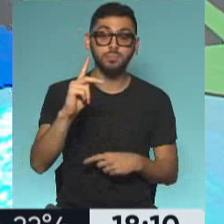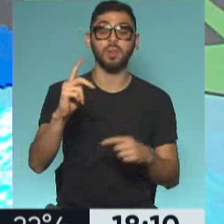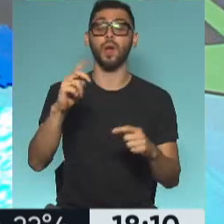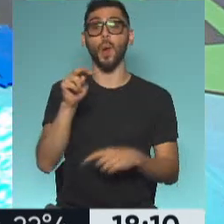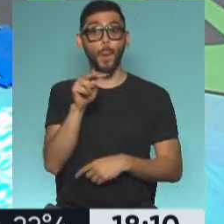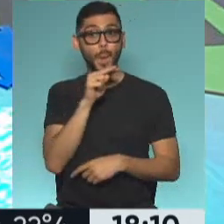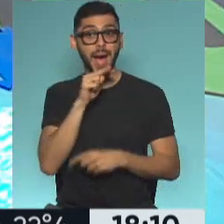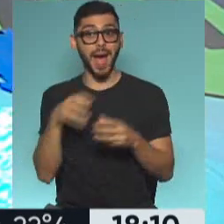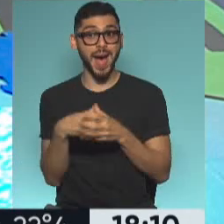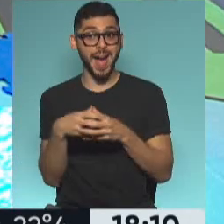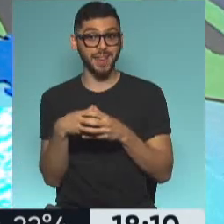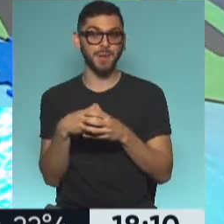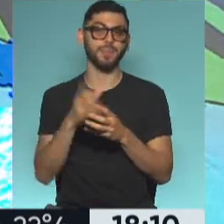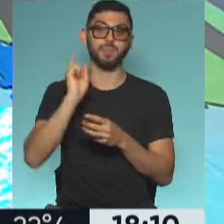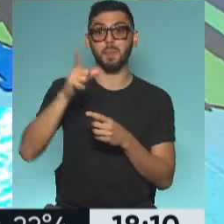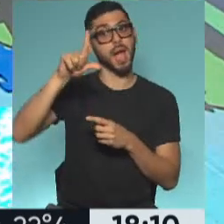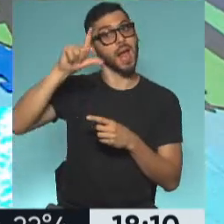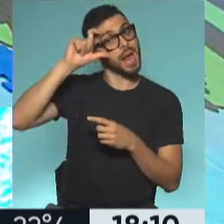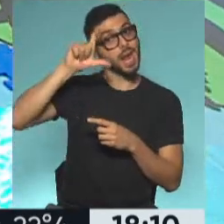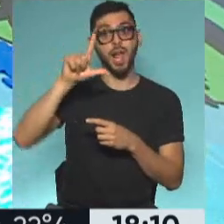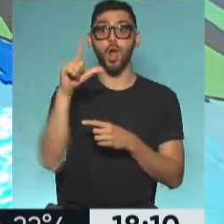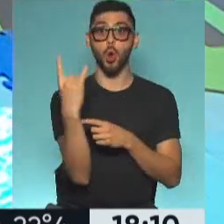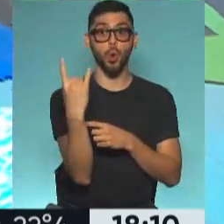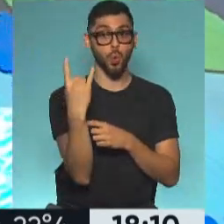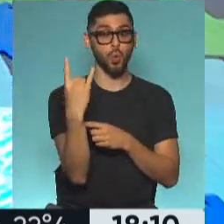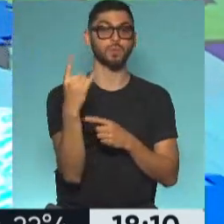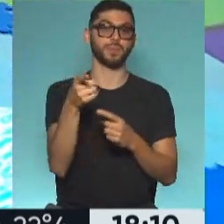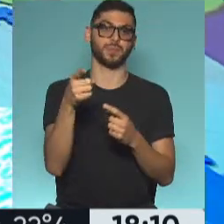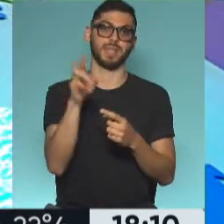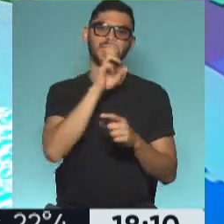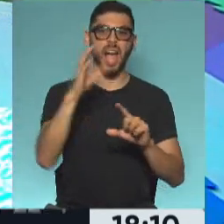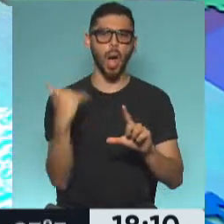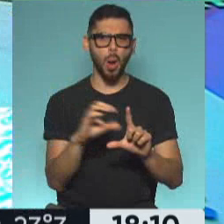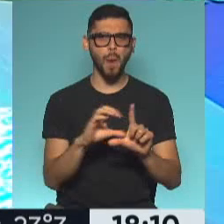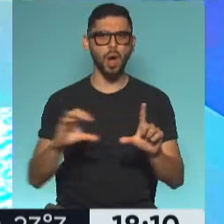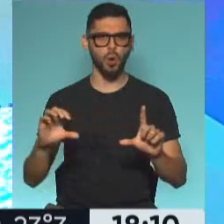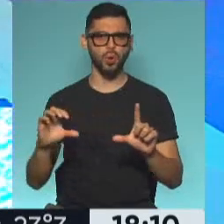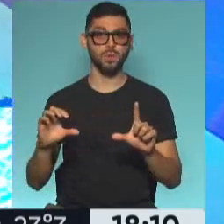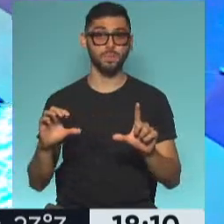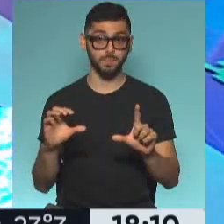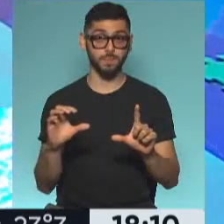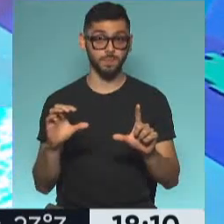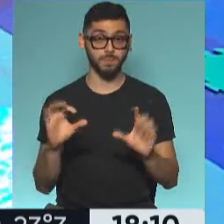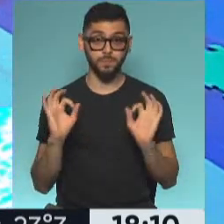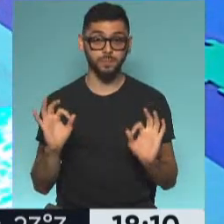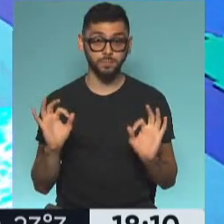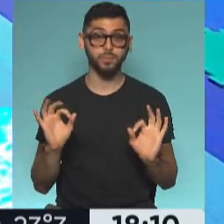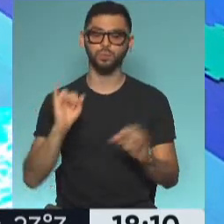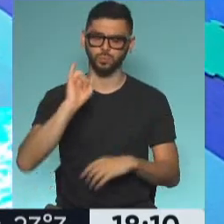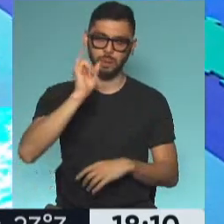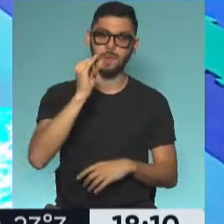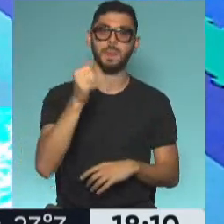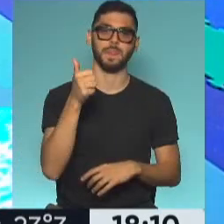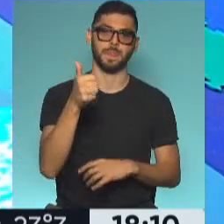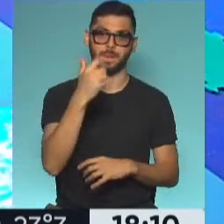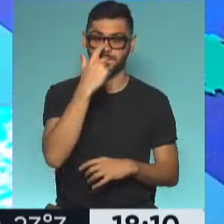verde, del cual se va a sumar Lelu también, van a ser las chicas que están abajo. ¿Estamos bien? ¿Bien, chicas? Bien, vamos. Sí, bueno,